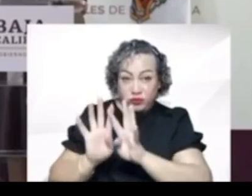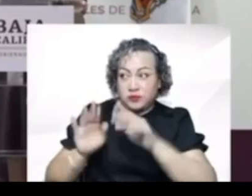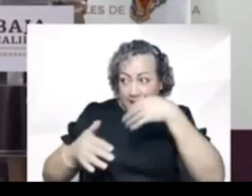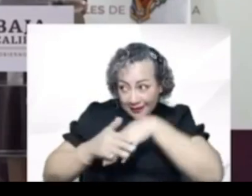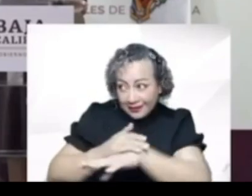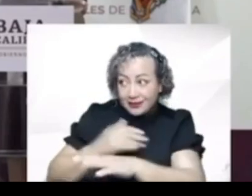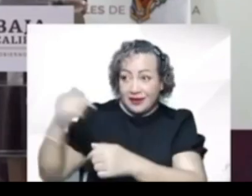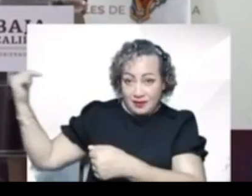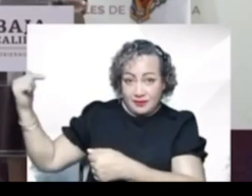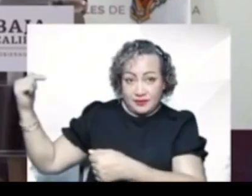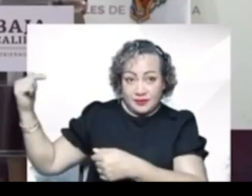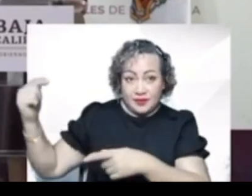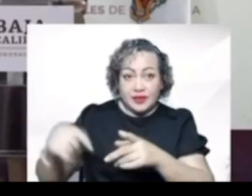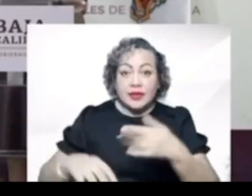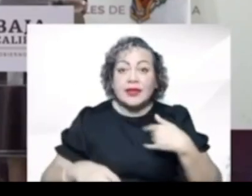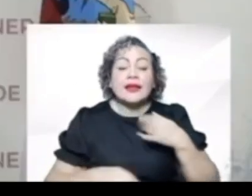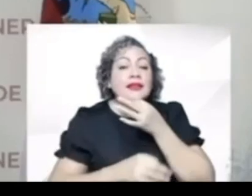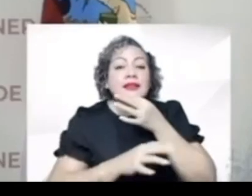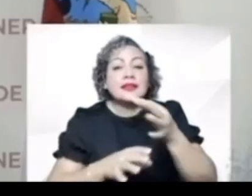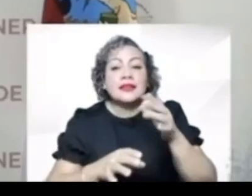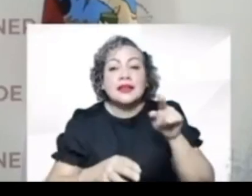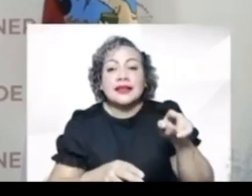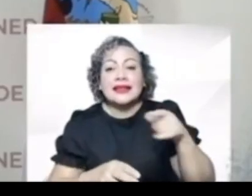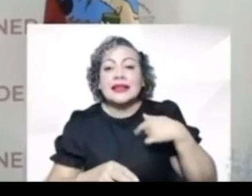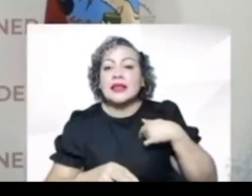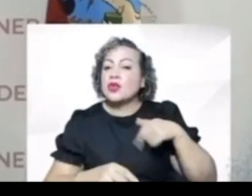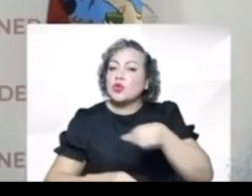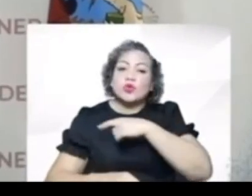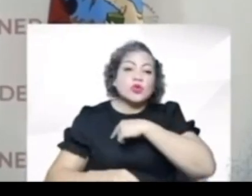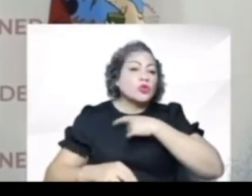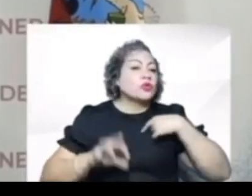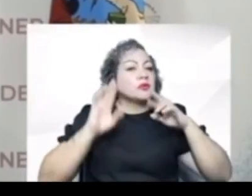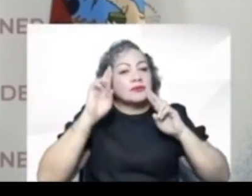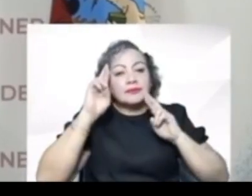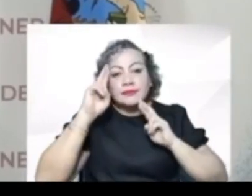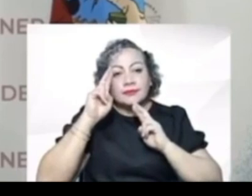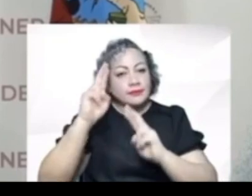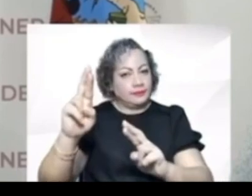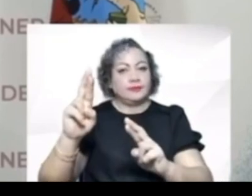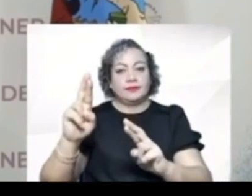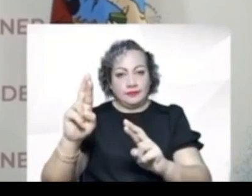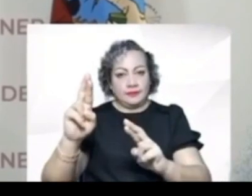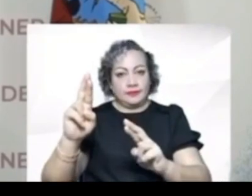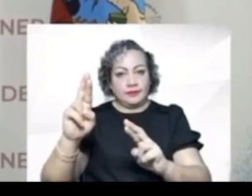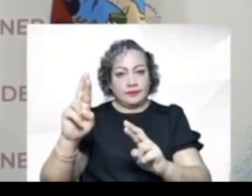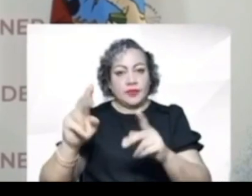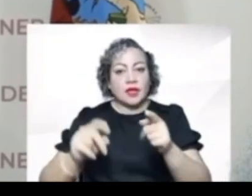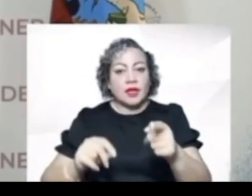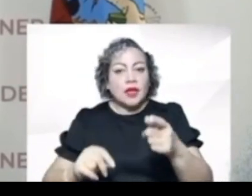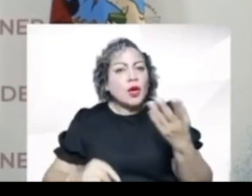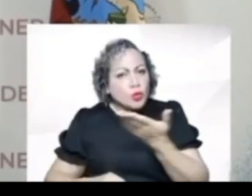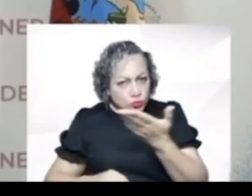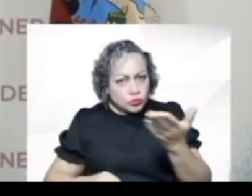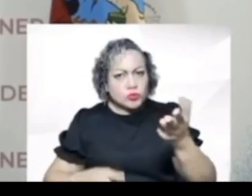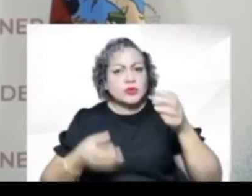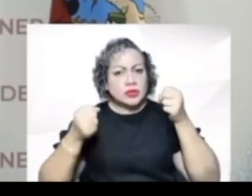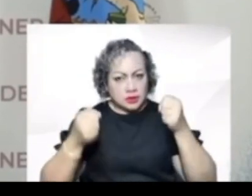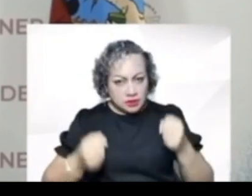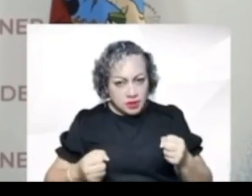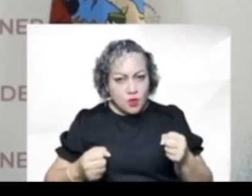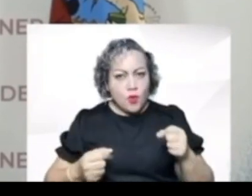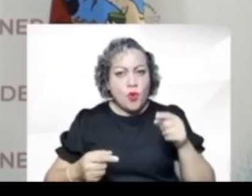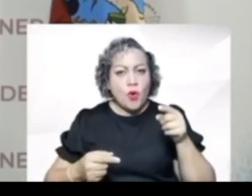la burocracia, que lo respetamos mucho, que pueden estar seguros que no